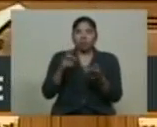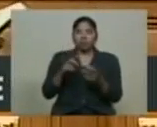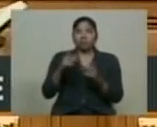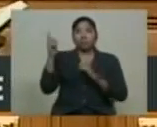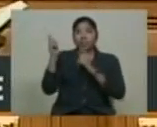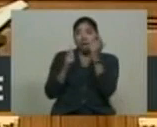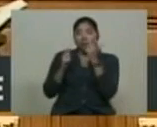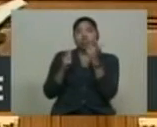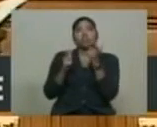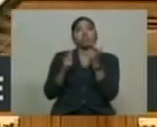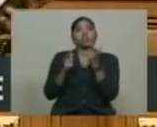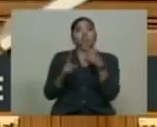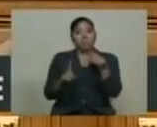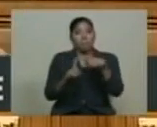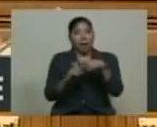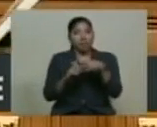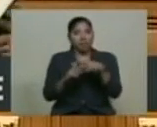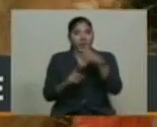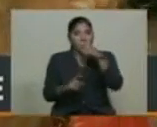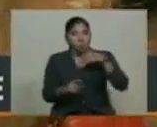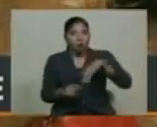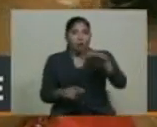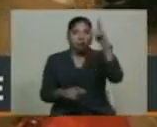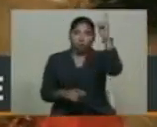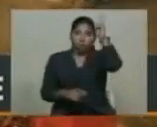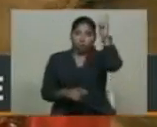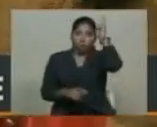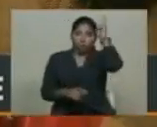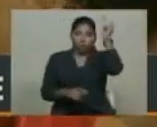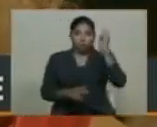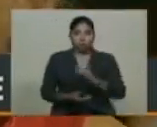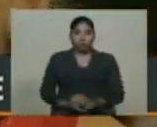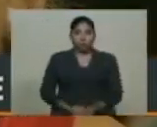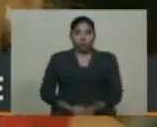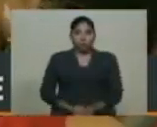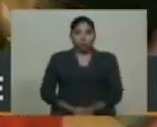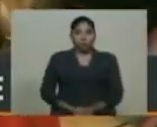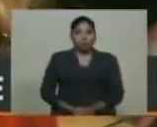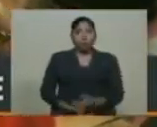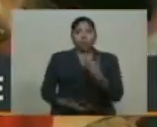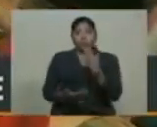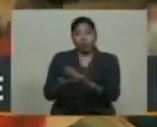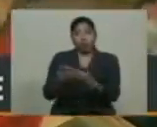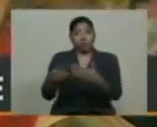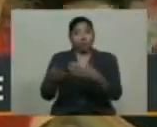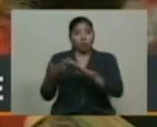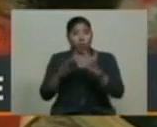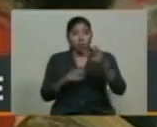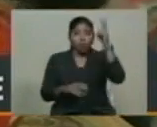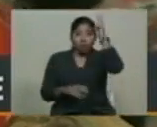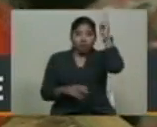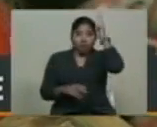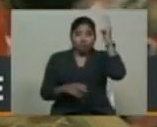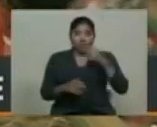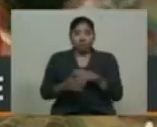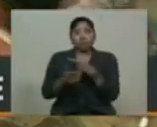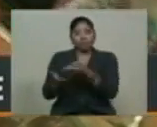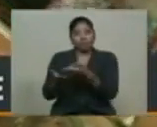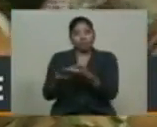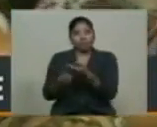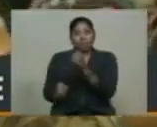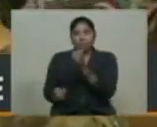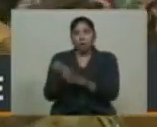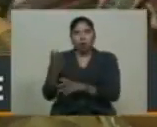indígenas. Y los pueblos indígenas nacieron a la República con aquel acto del 5 de julio